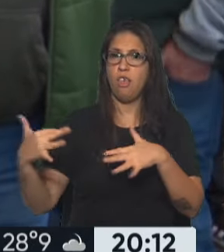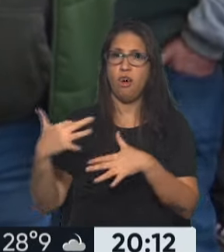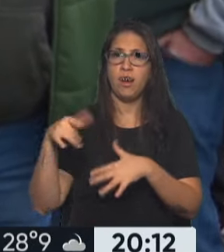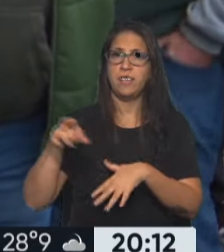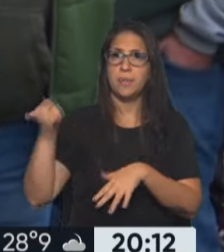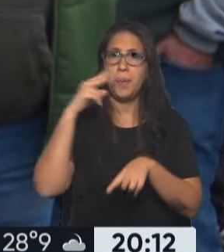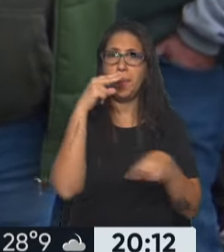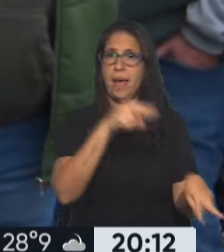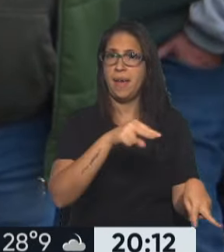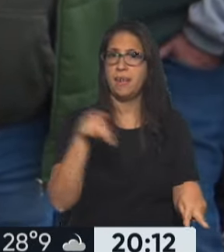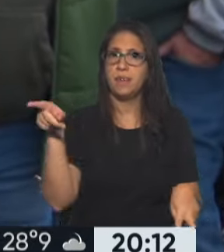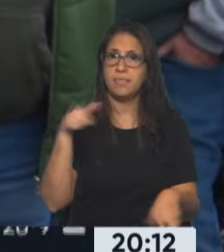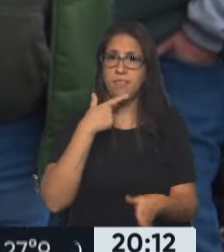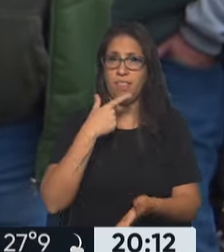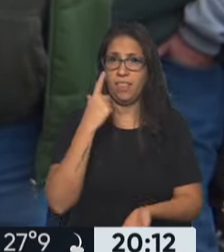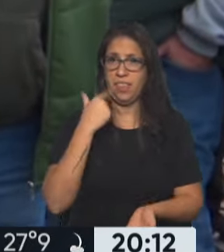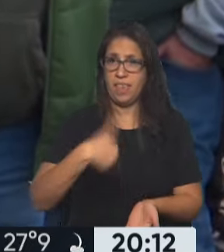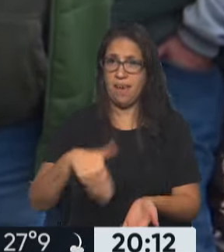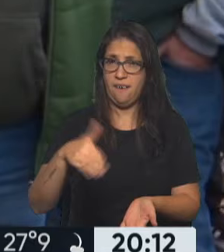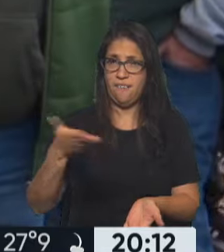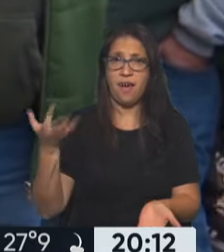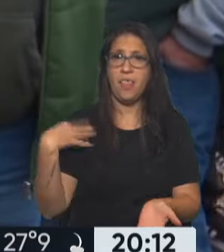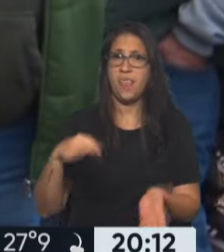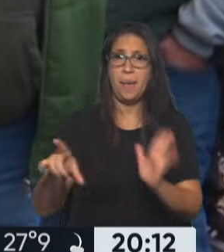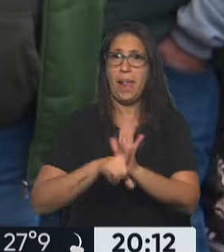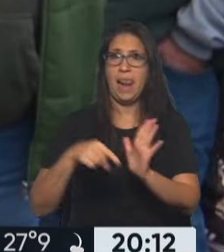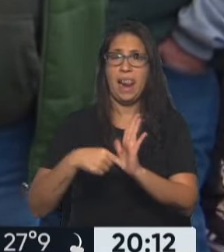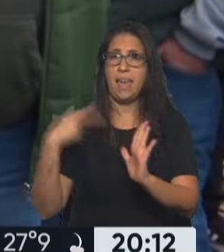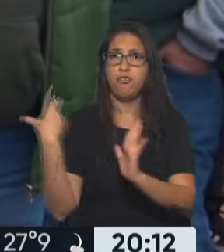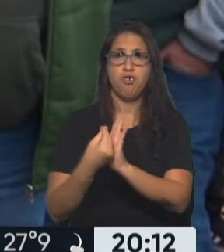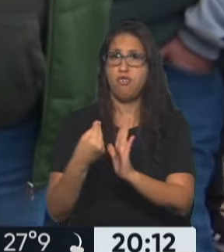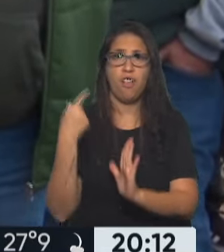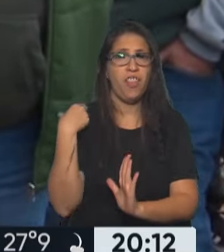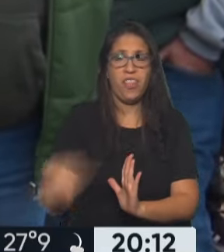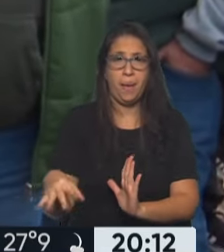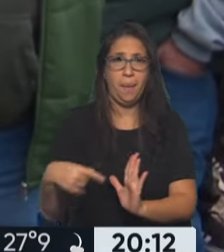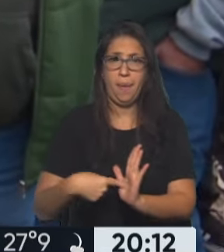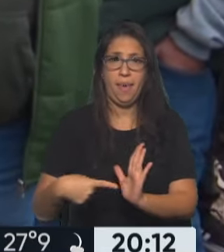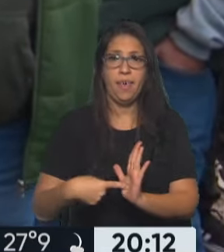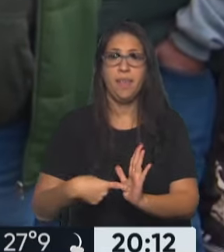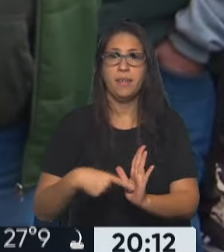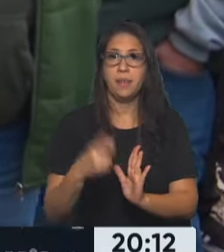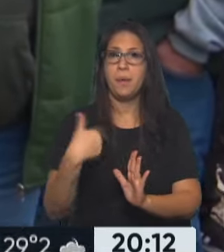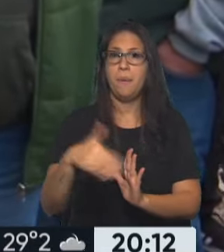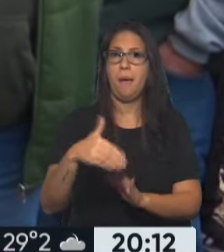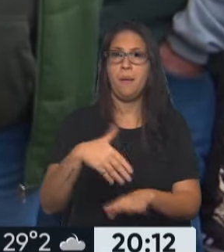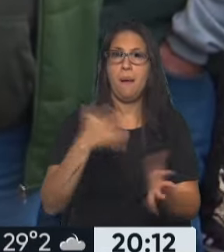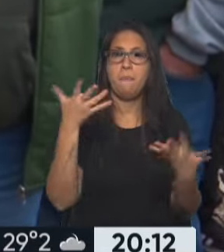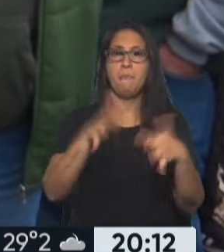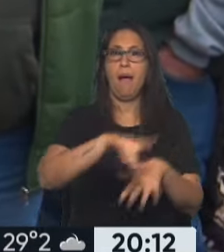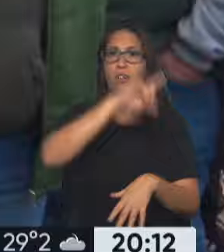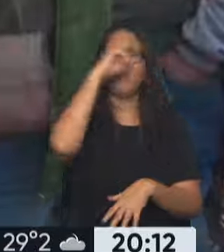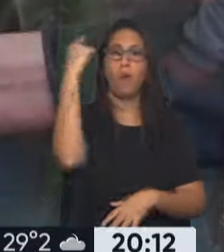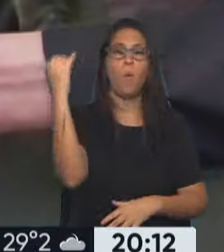responsabilidad en los pocos días que faltan para rechazar esta ley. Y es la antesala al gran paro nacional que vamos a llevar adelante